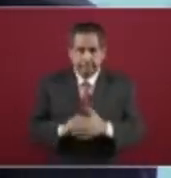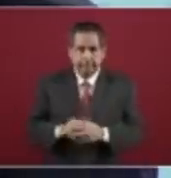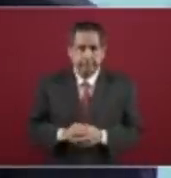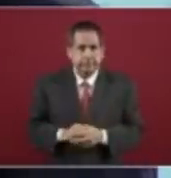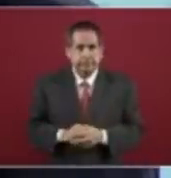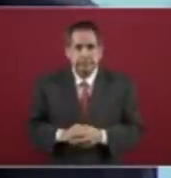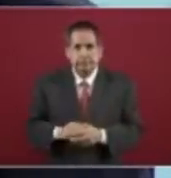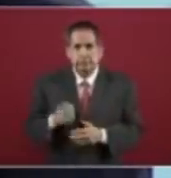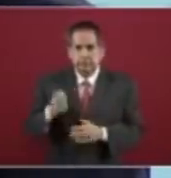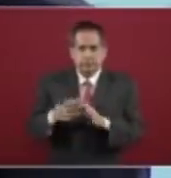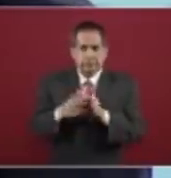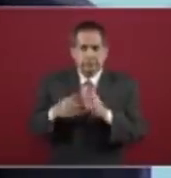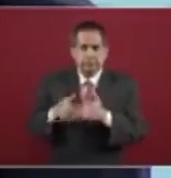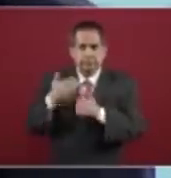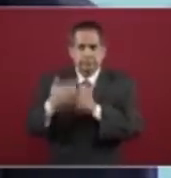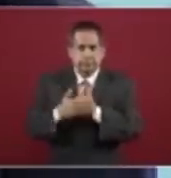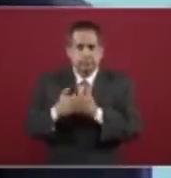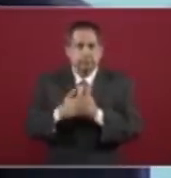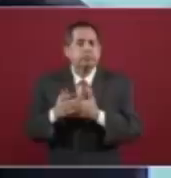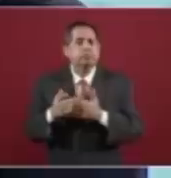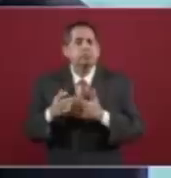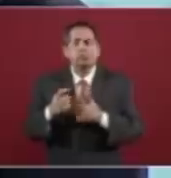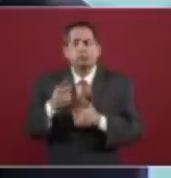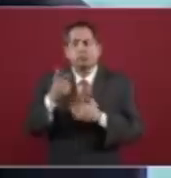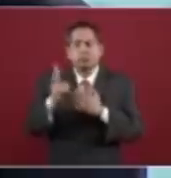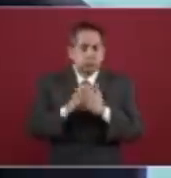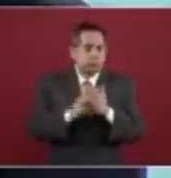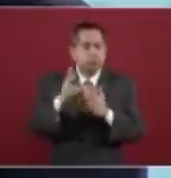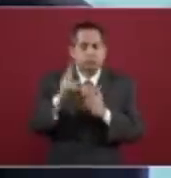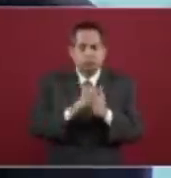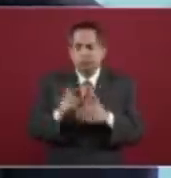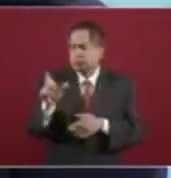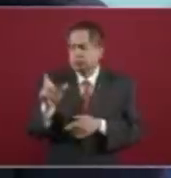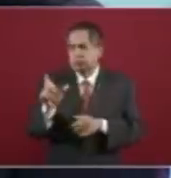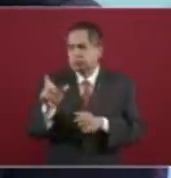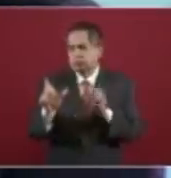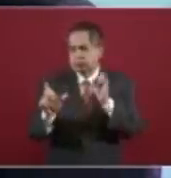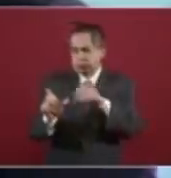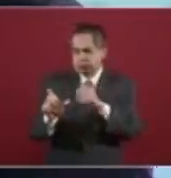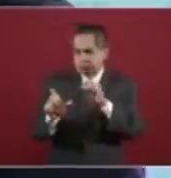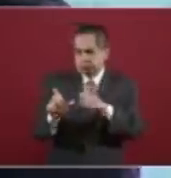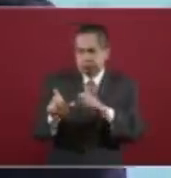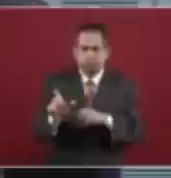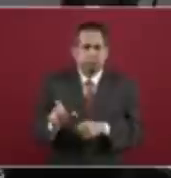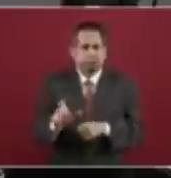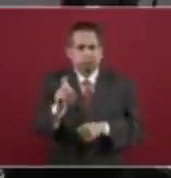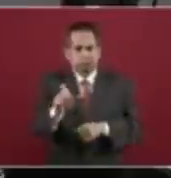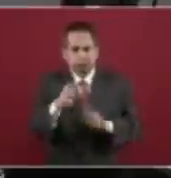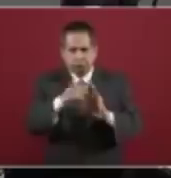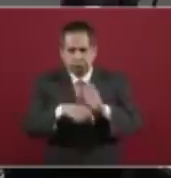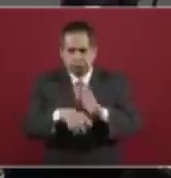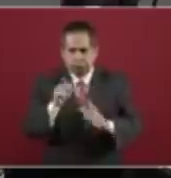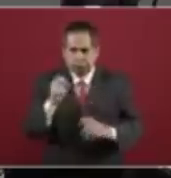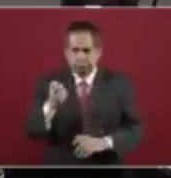ya en el siguiente bimestre puedan cobrar a través de la tarjeta. Este es el informe.